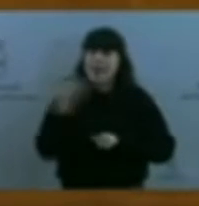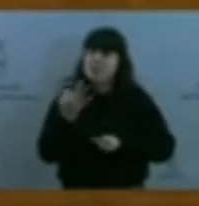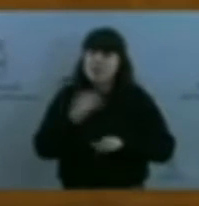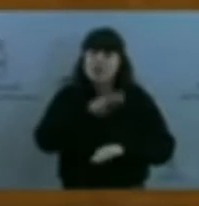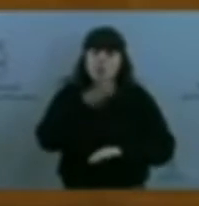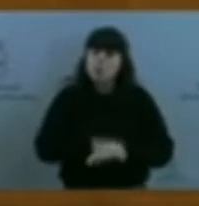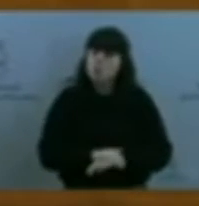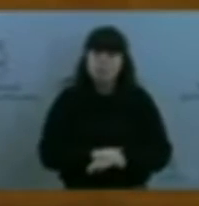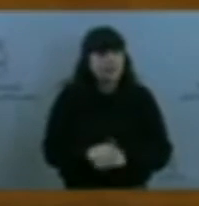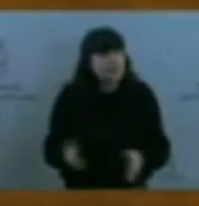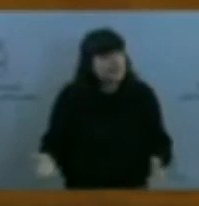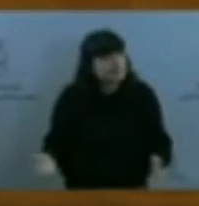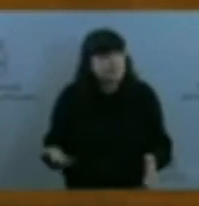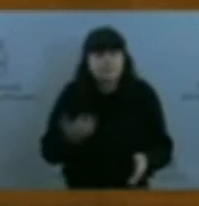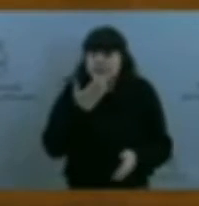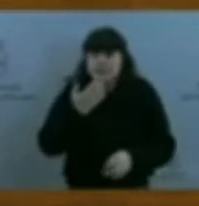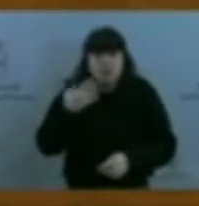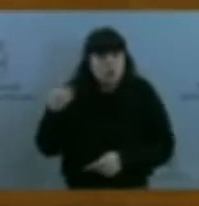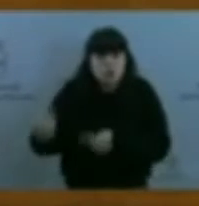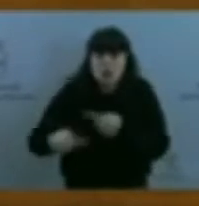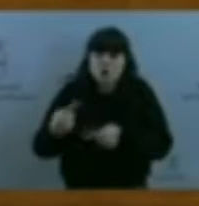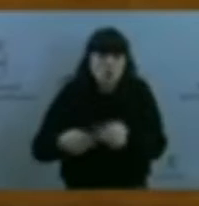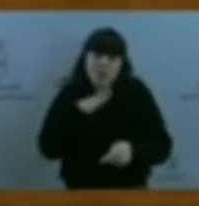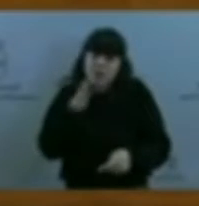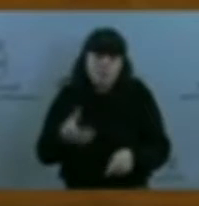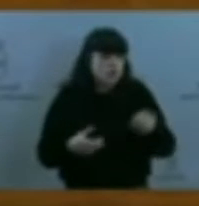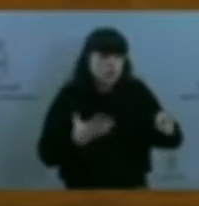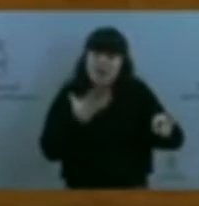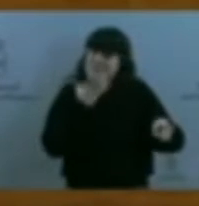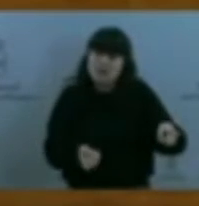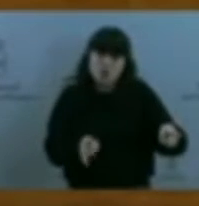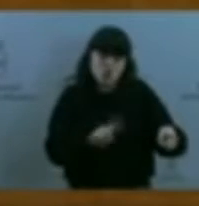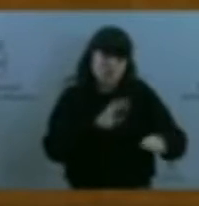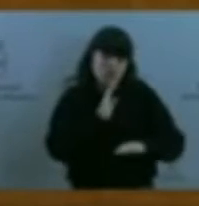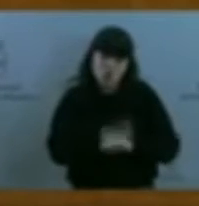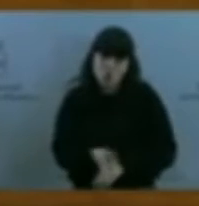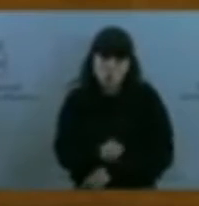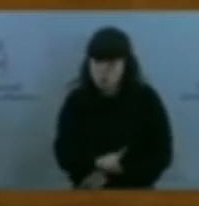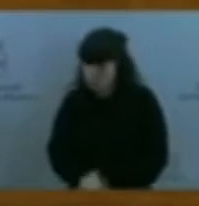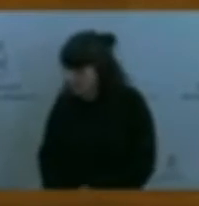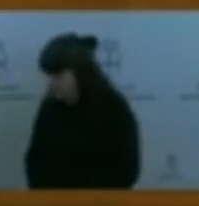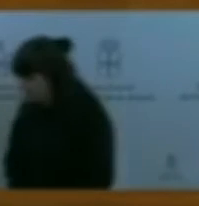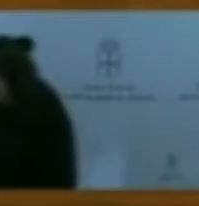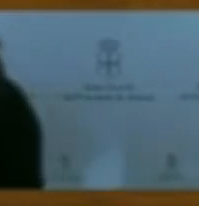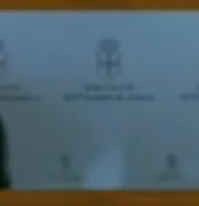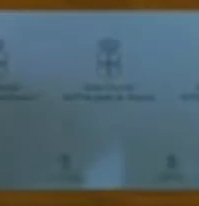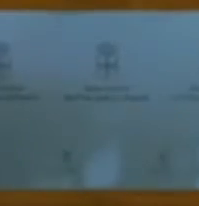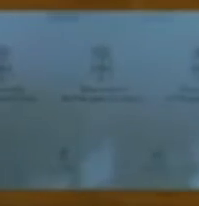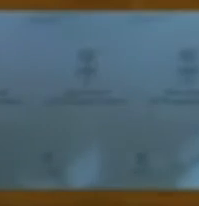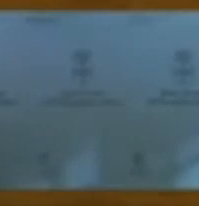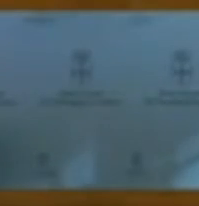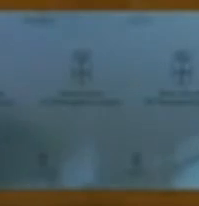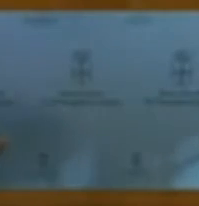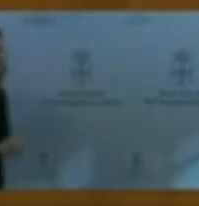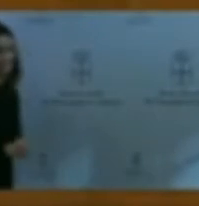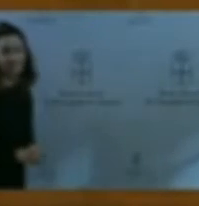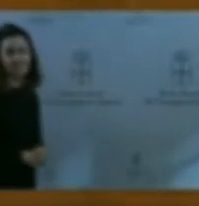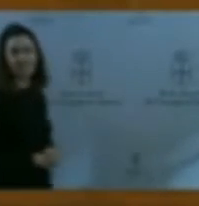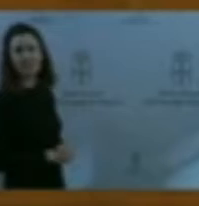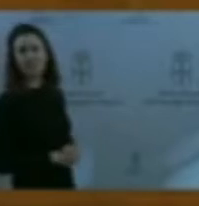de rigor o por ese incumplimiento. Con su decreto nada de esto ocurrió, nada de esto ocurre. No tiene